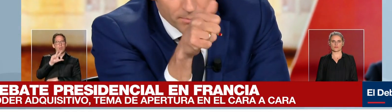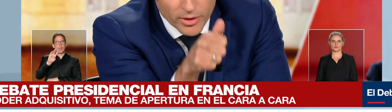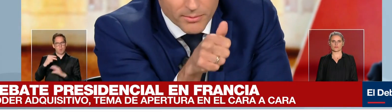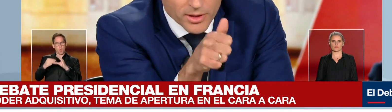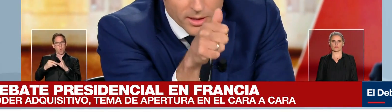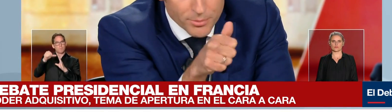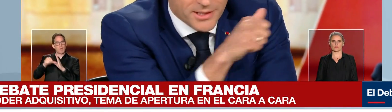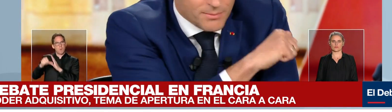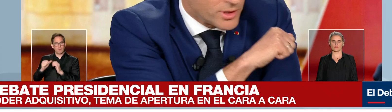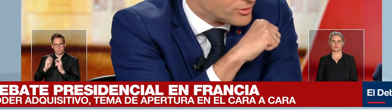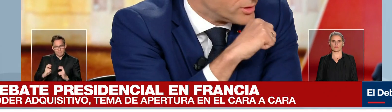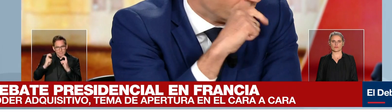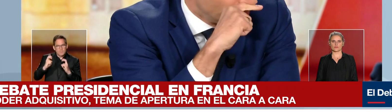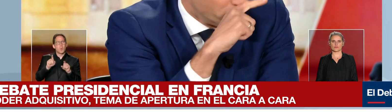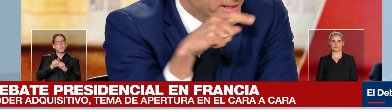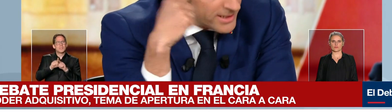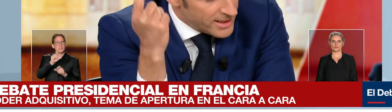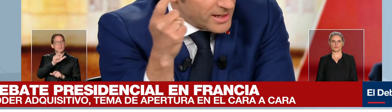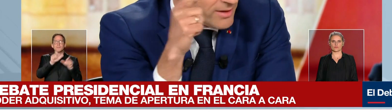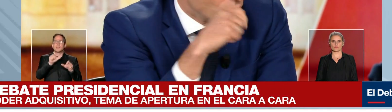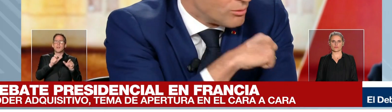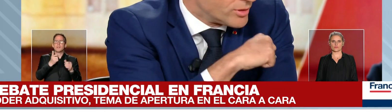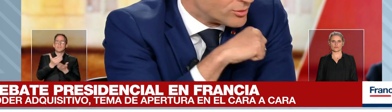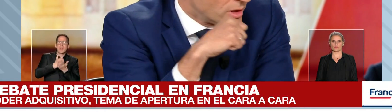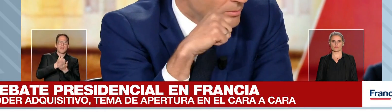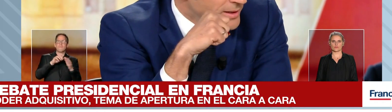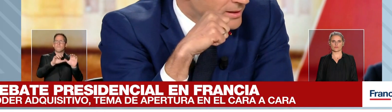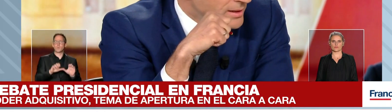34 euros por mes, y también para